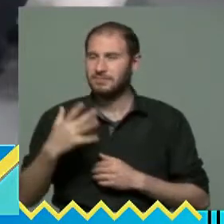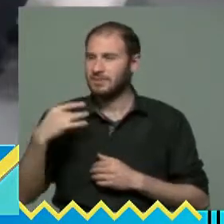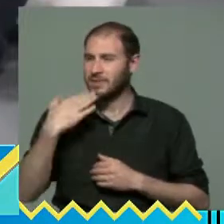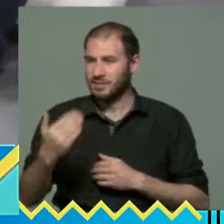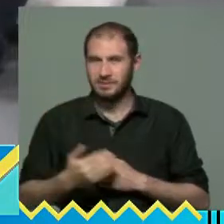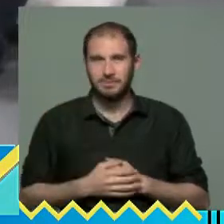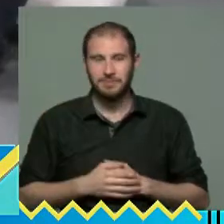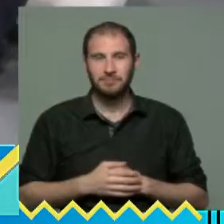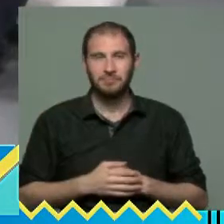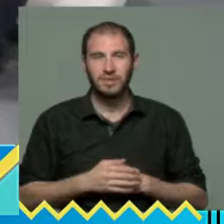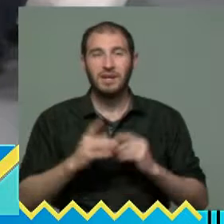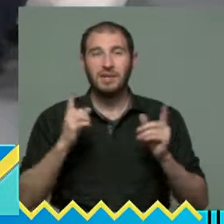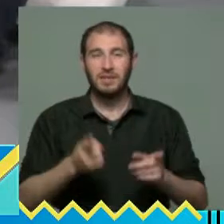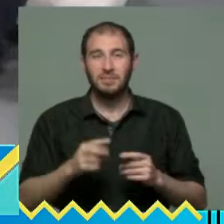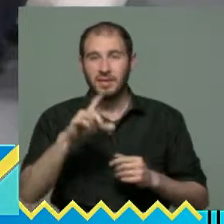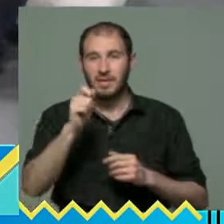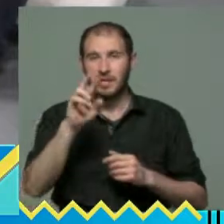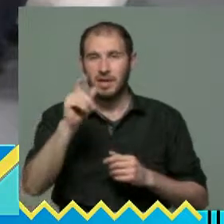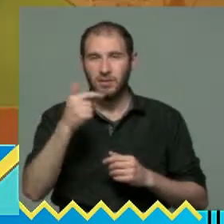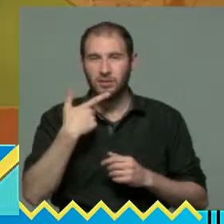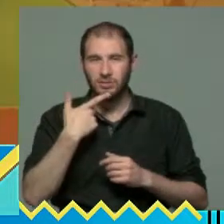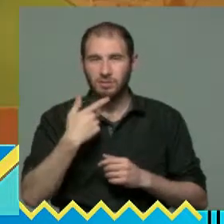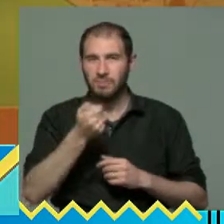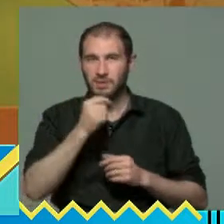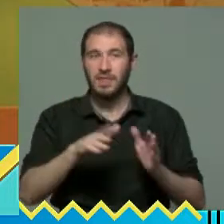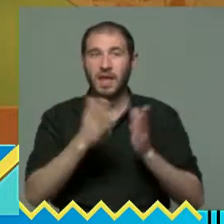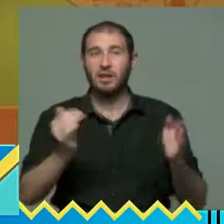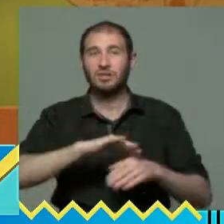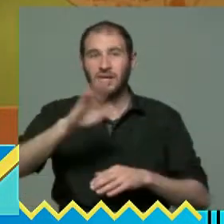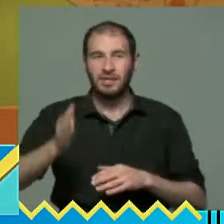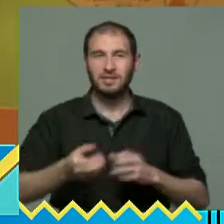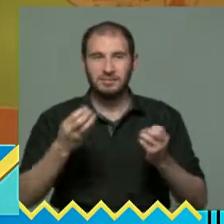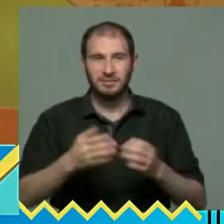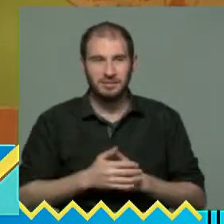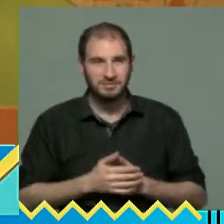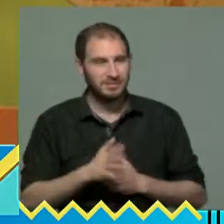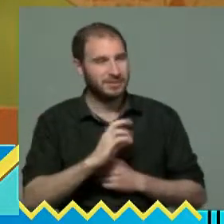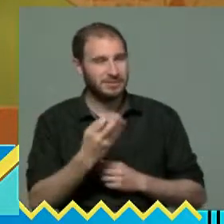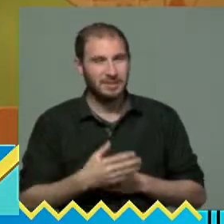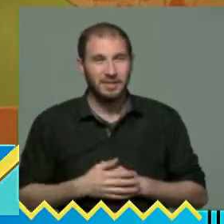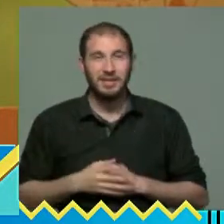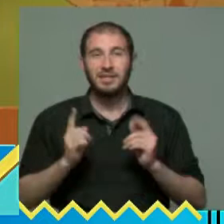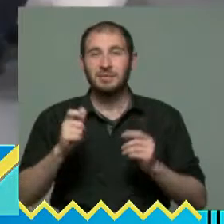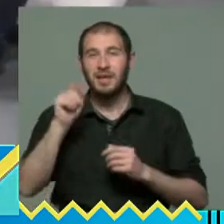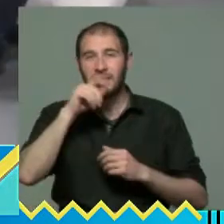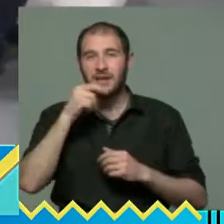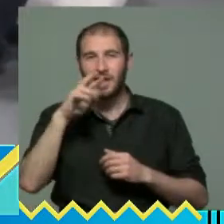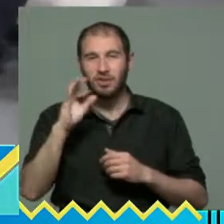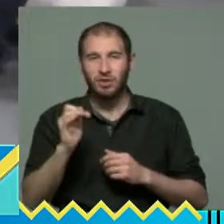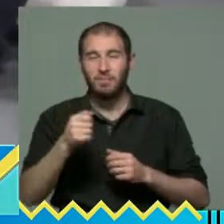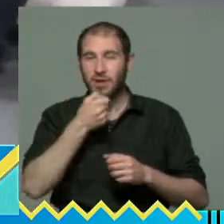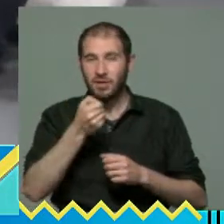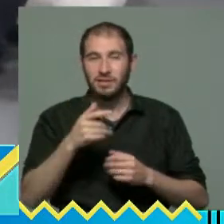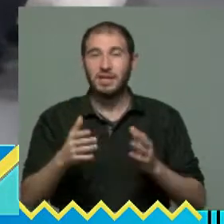invitación. También está con nosotros Carlos Salvador de la Rosa, periodista del Diario Los Andes. Buenas tardes, gracias. Hola, ¿cómo te va? Y Alejandro Pérez, periodista